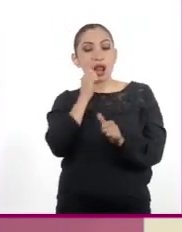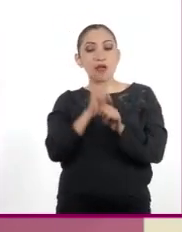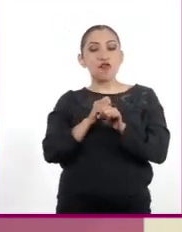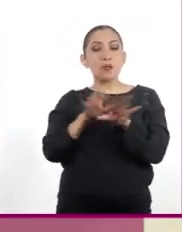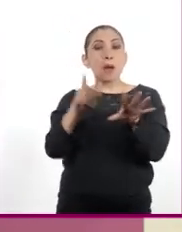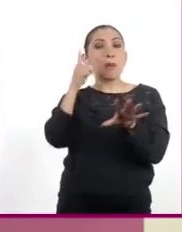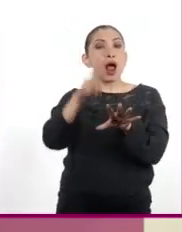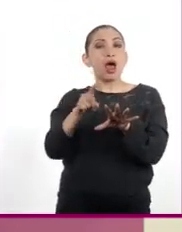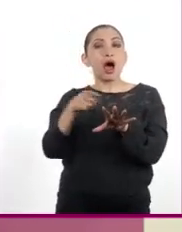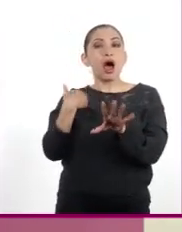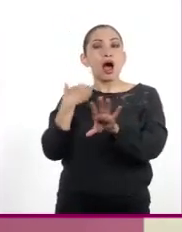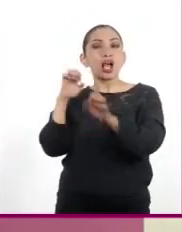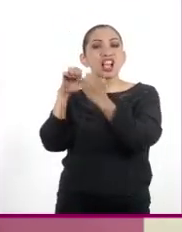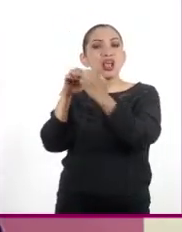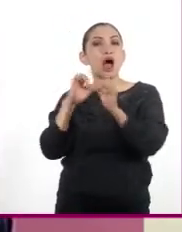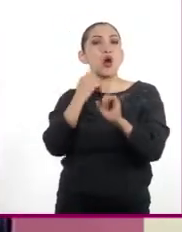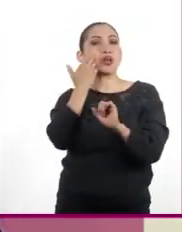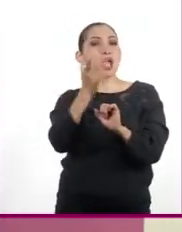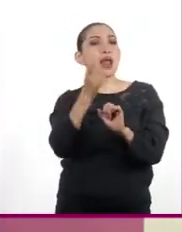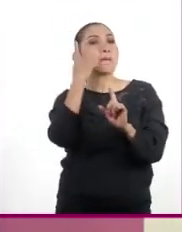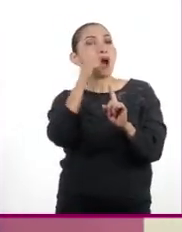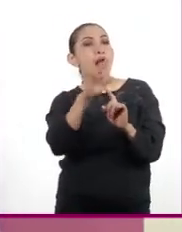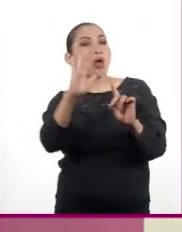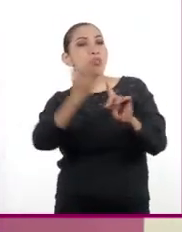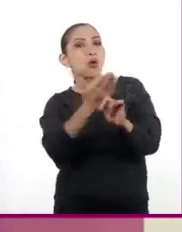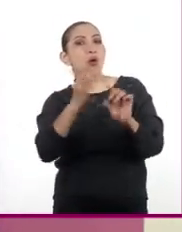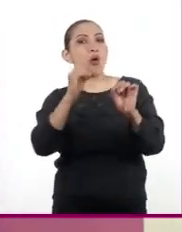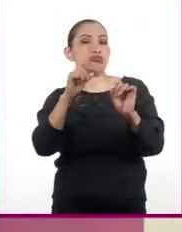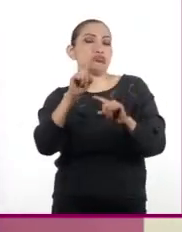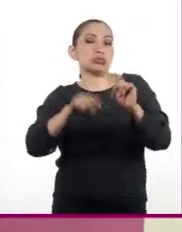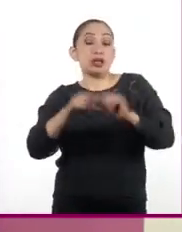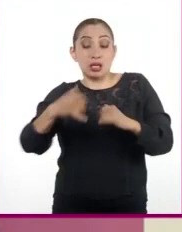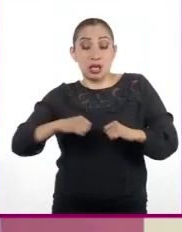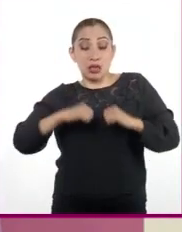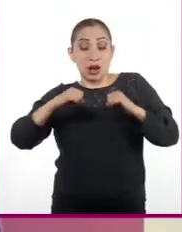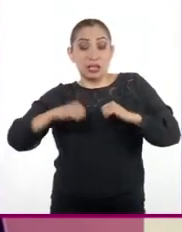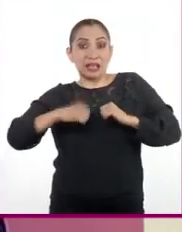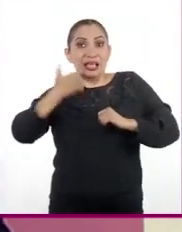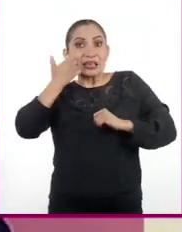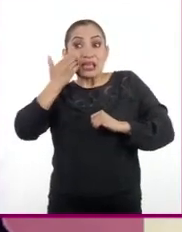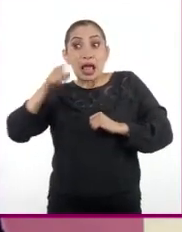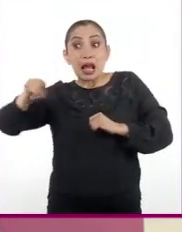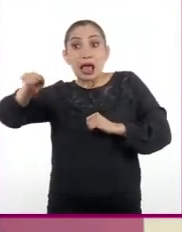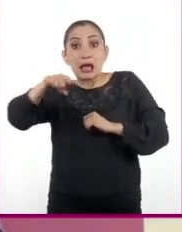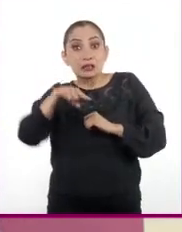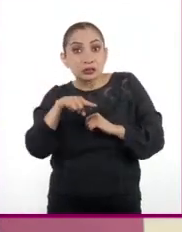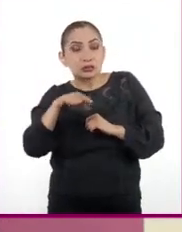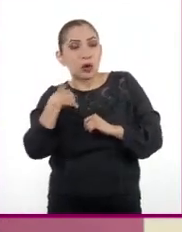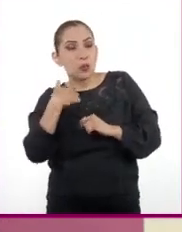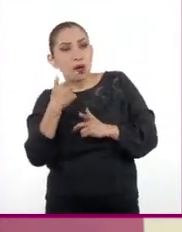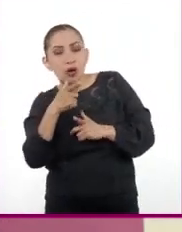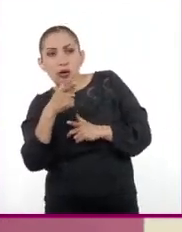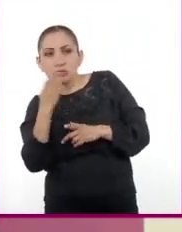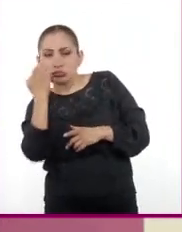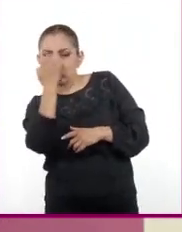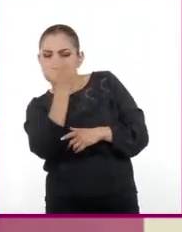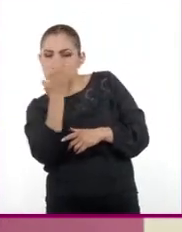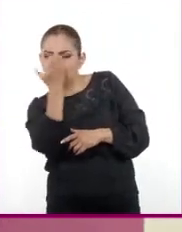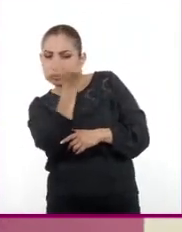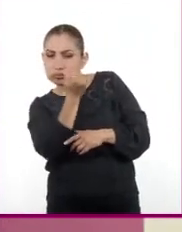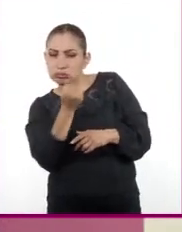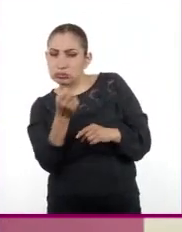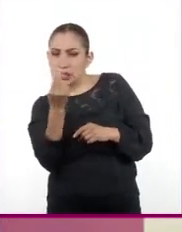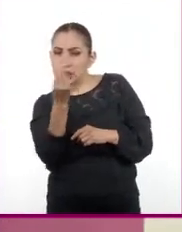información. Entonces, si nosotros, si los jóvenes, los adolescentes quieren empezar a desarrollar estas competencias que